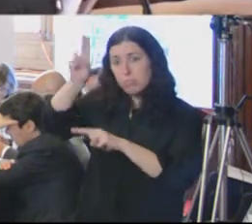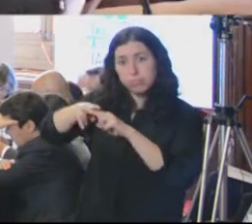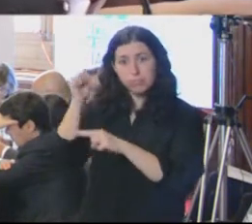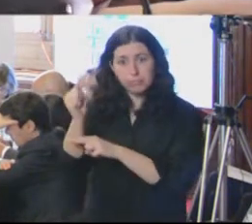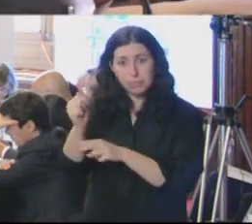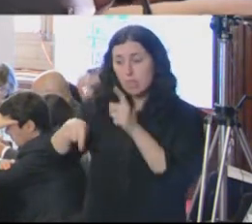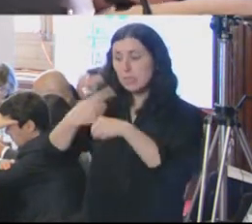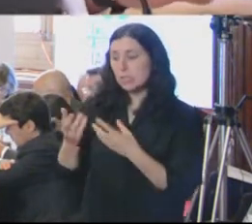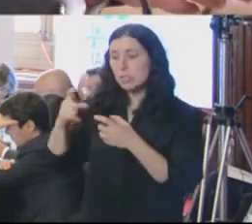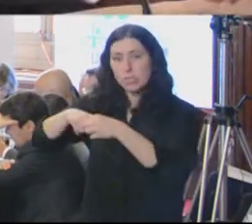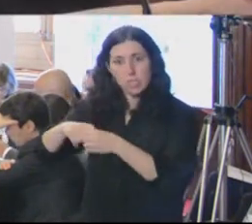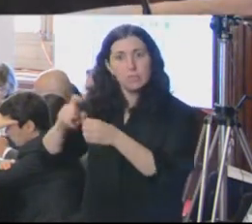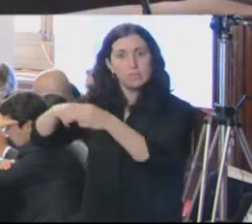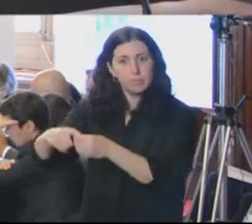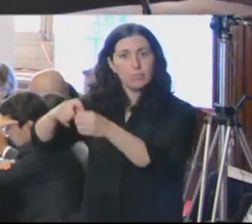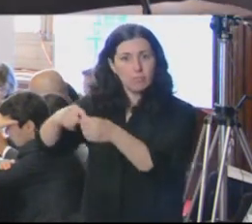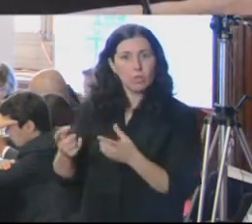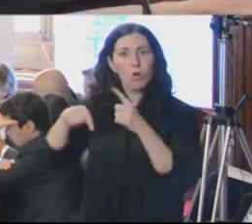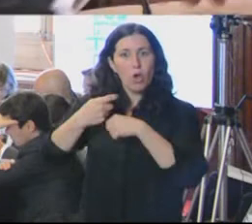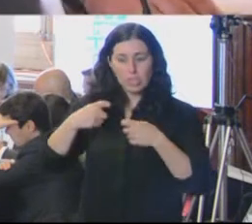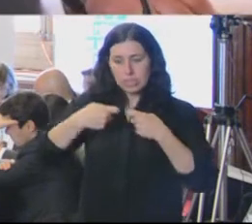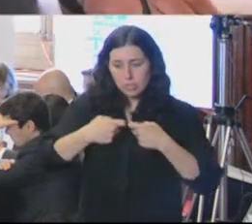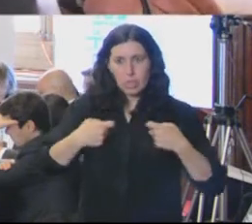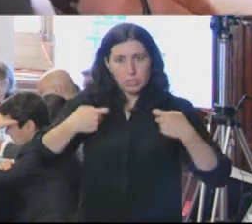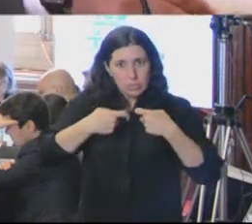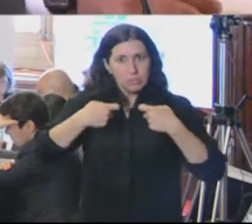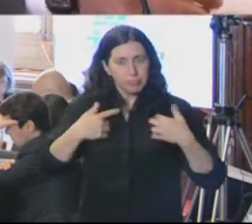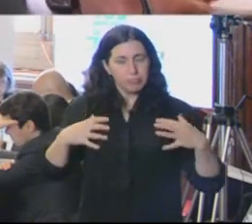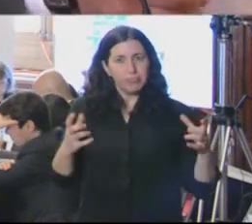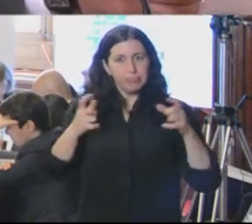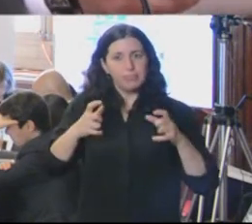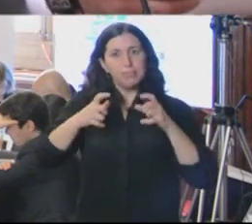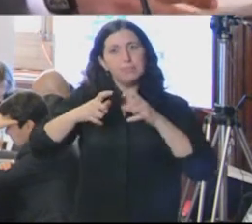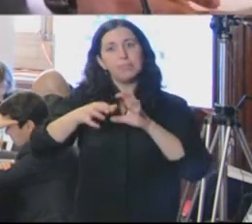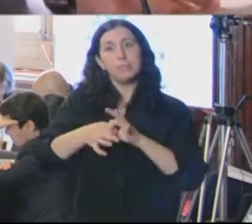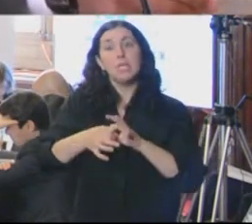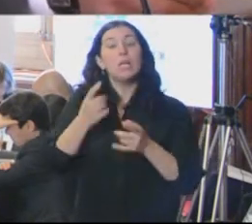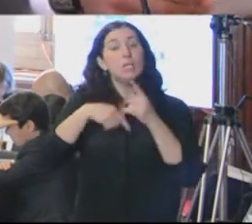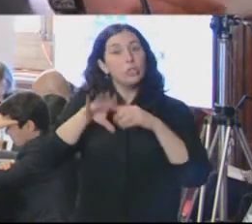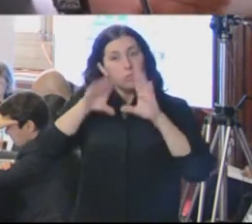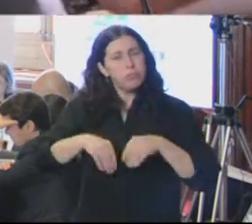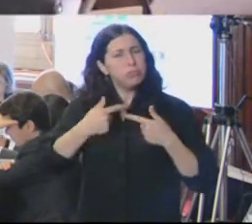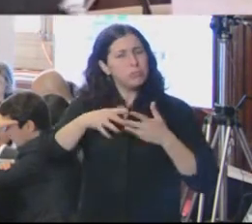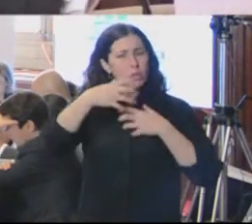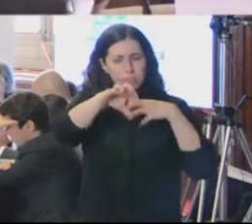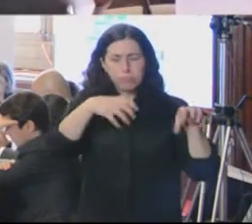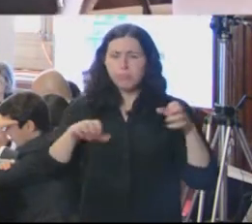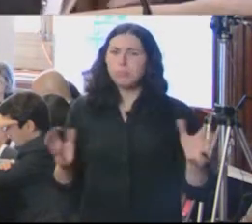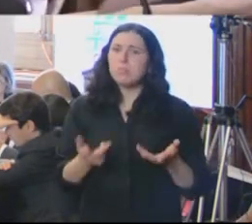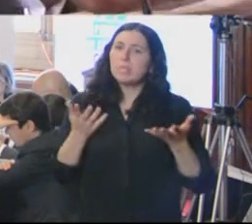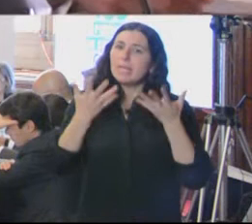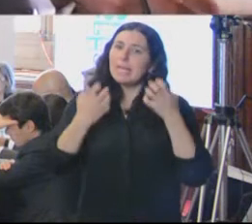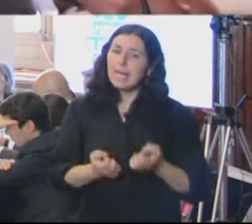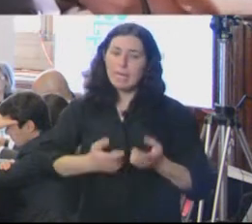agrupan a otras asociaciones, comunidades y organizaciones. Varios son los escenarios que se han creado procurando una respuesta